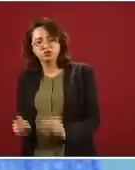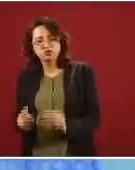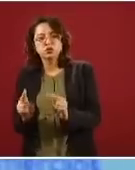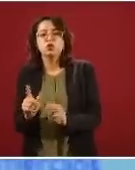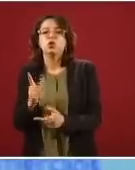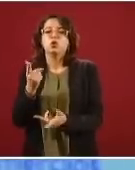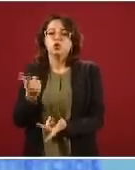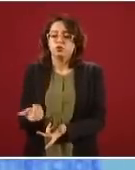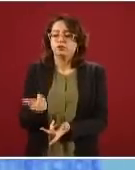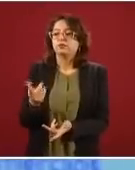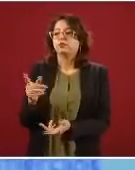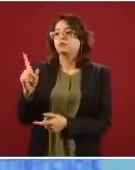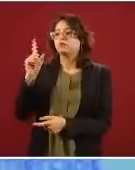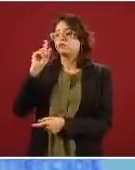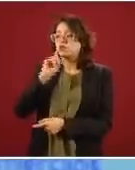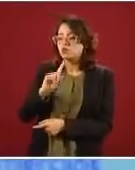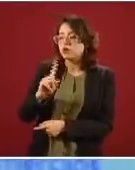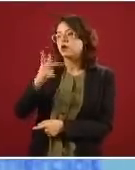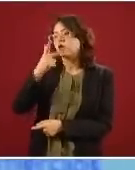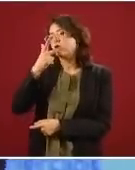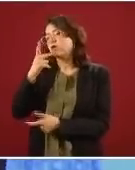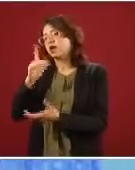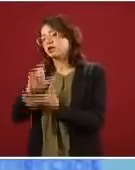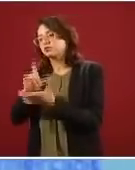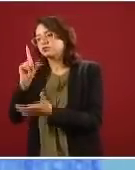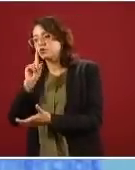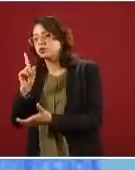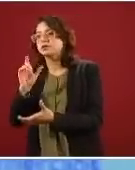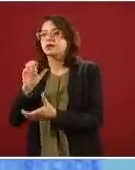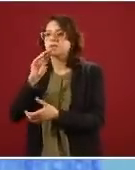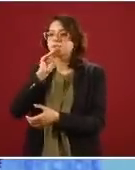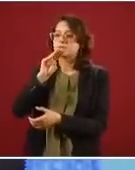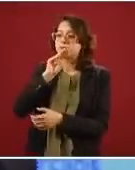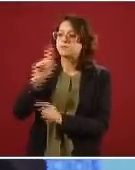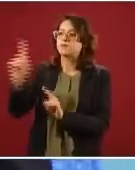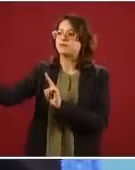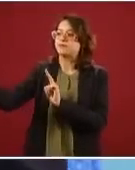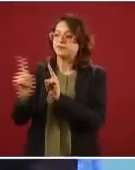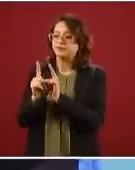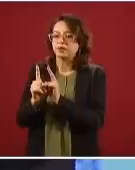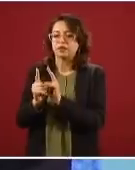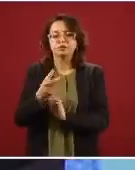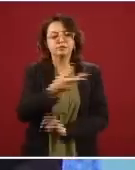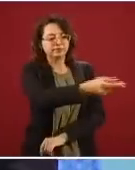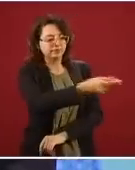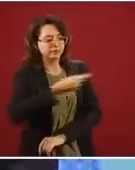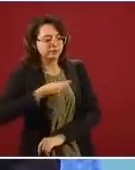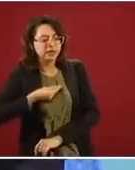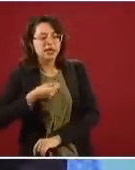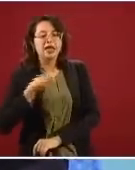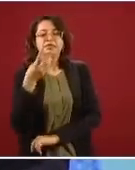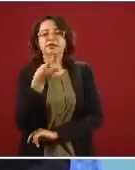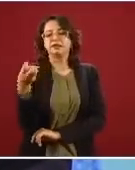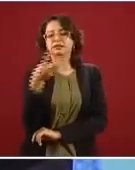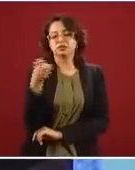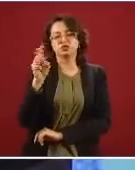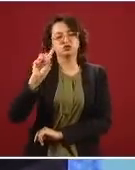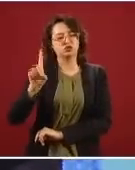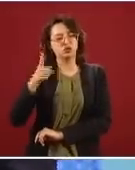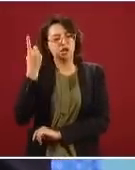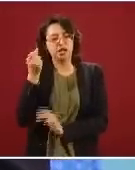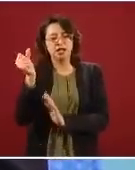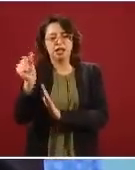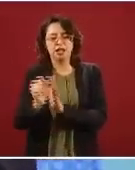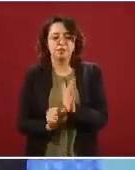le entregan a la esposa, a la mamá, que son la mayoría, esos $300 en promedio al mes, y finalmente está